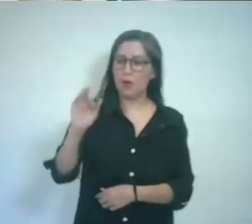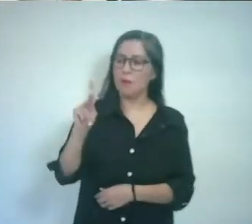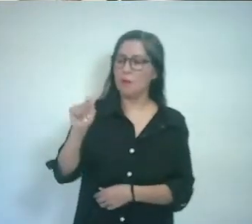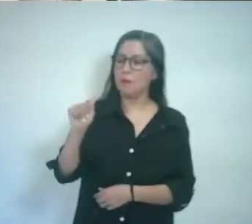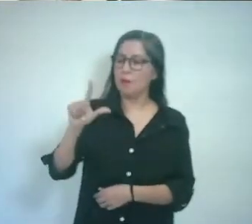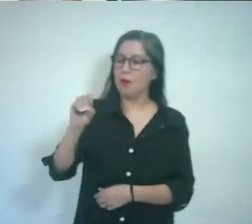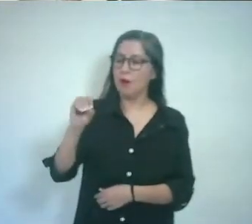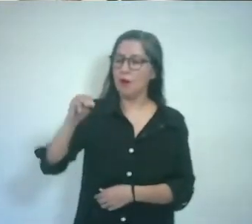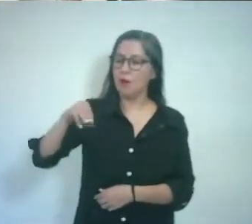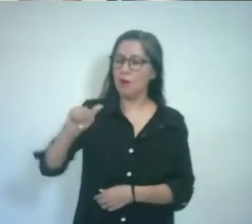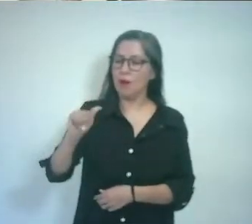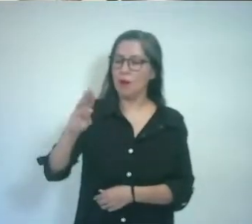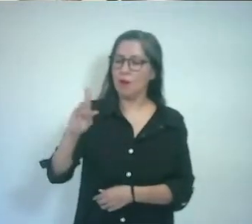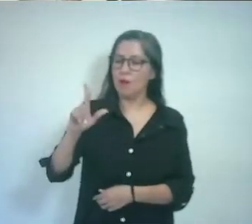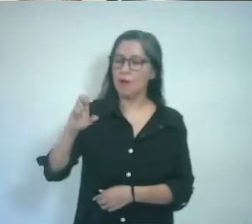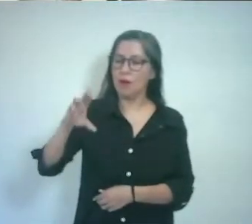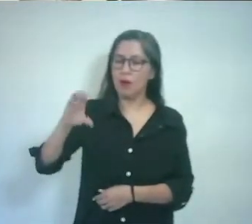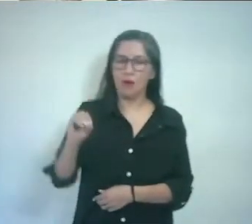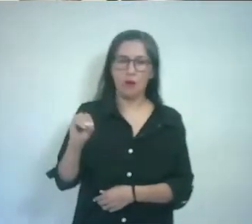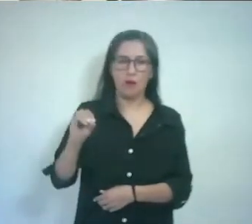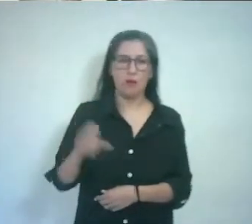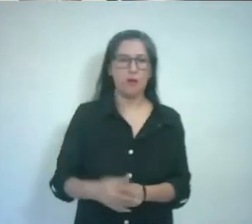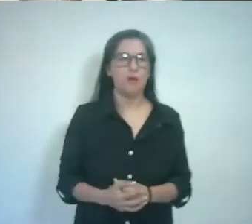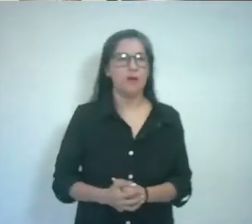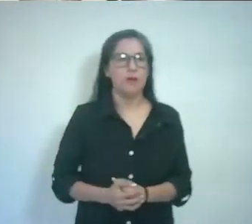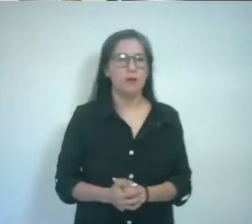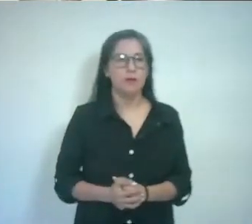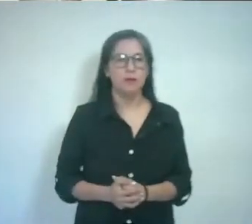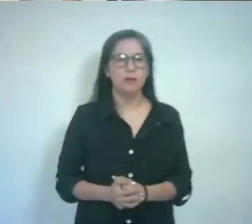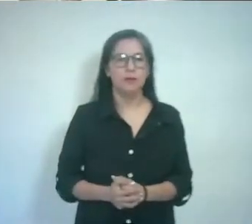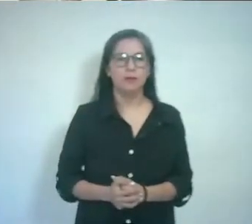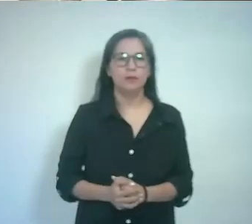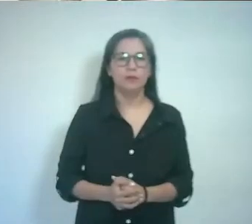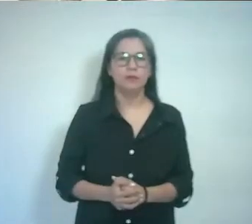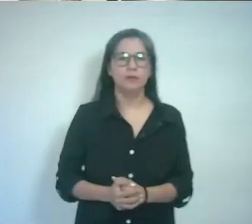las y los integrantes del Consejo General.